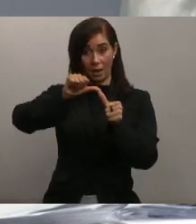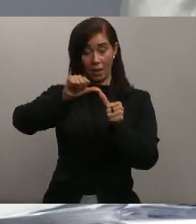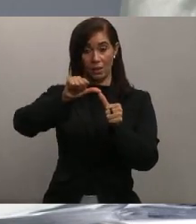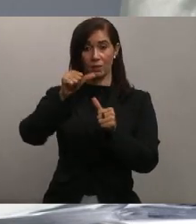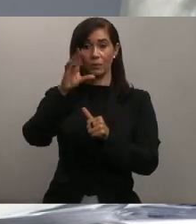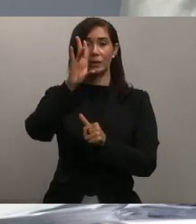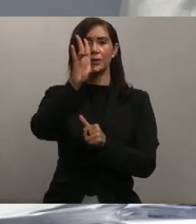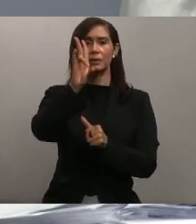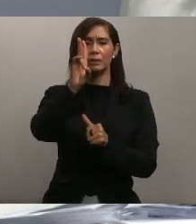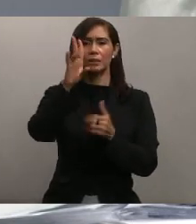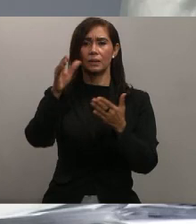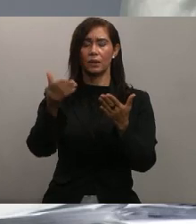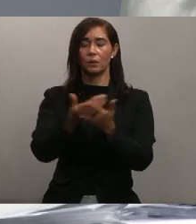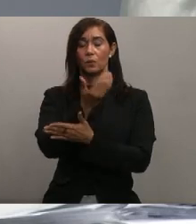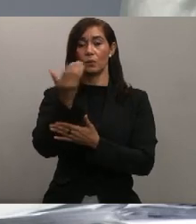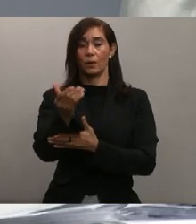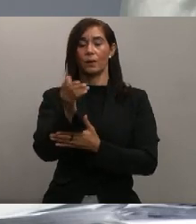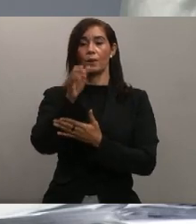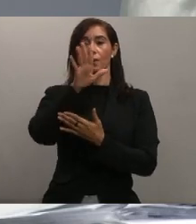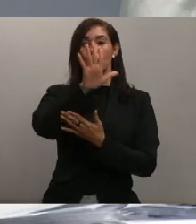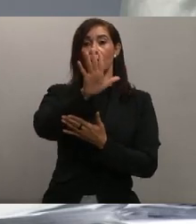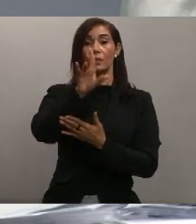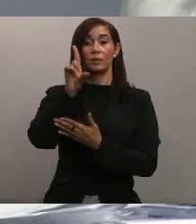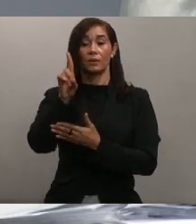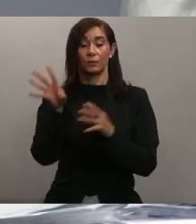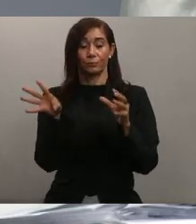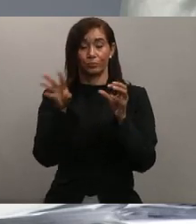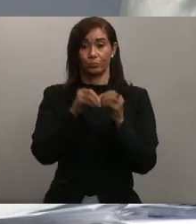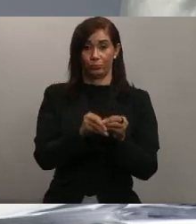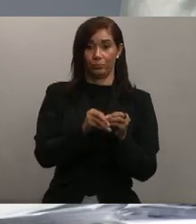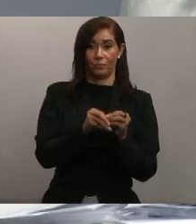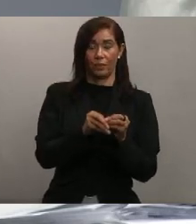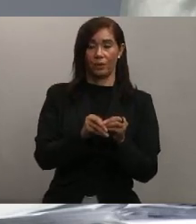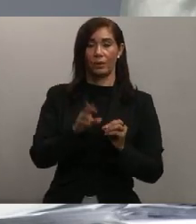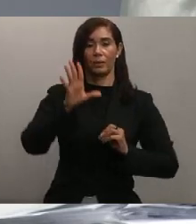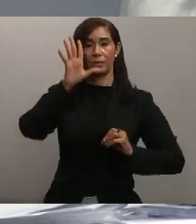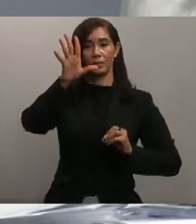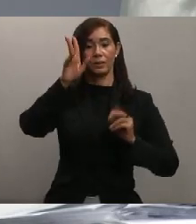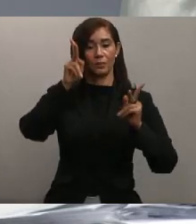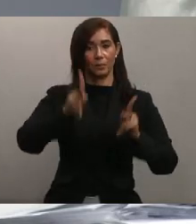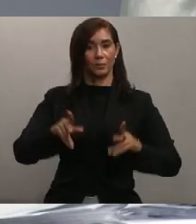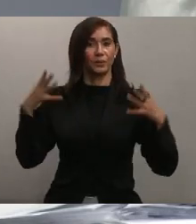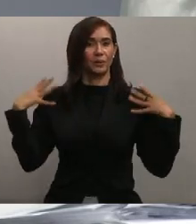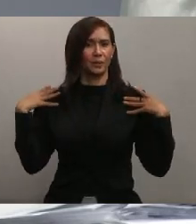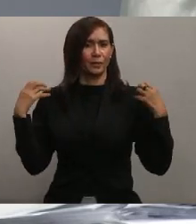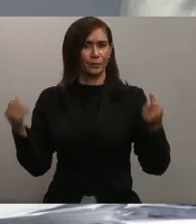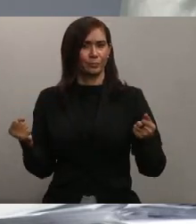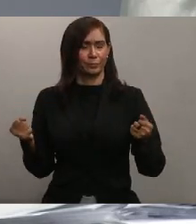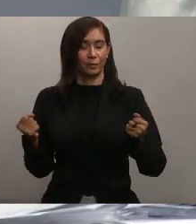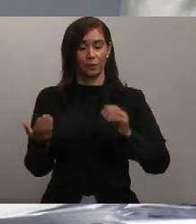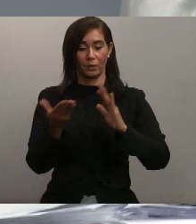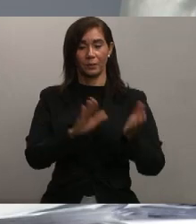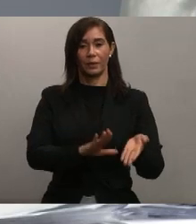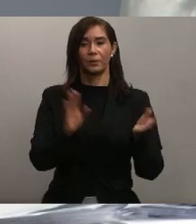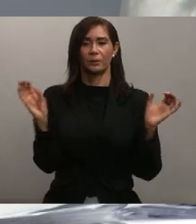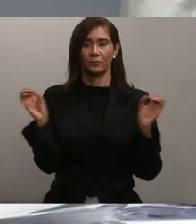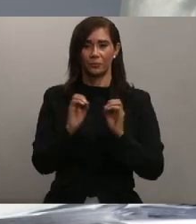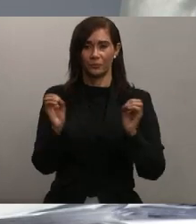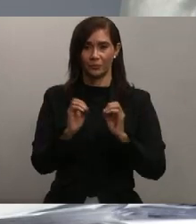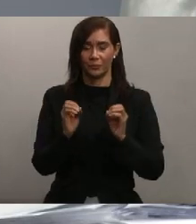7 casos nuevos, 51 acumulados, 5 recuperados, 0